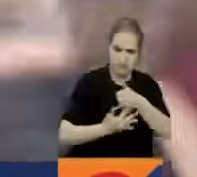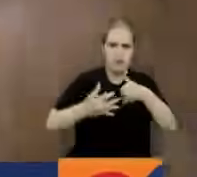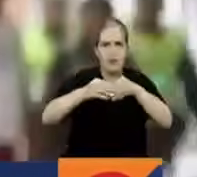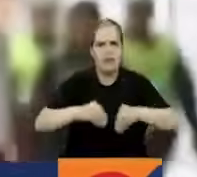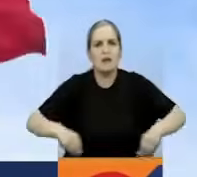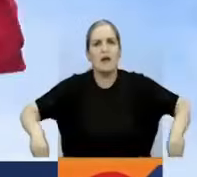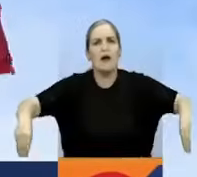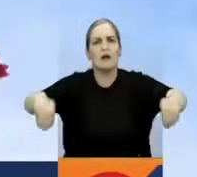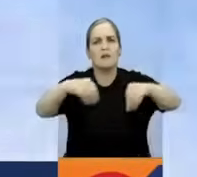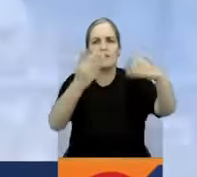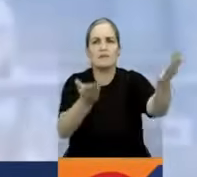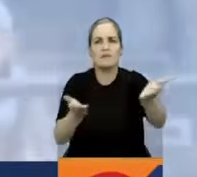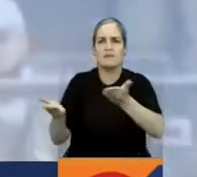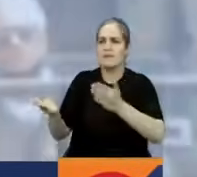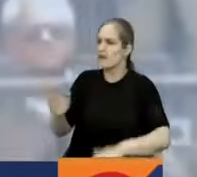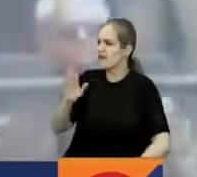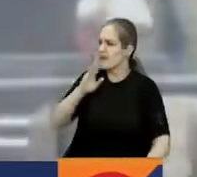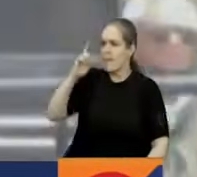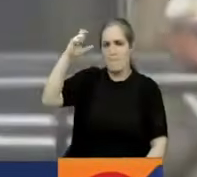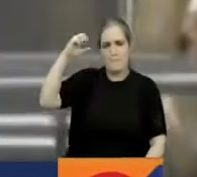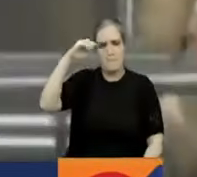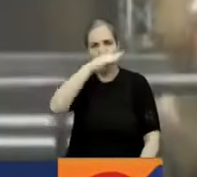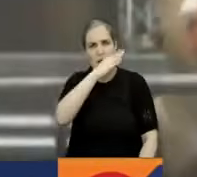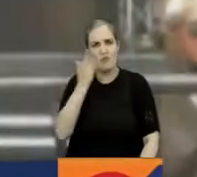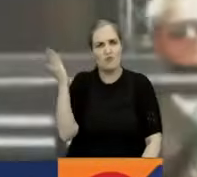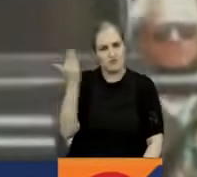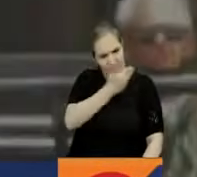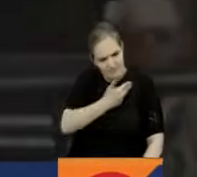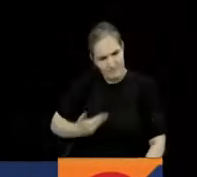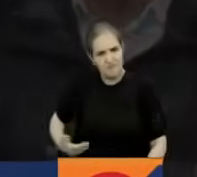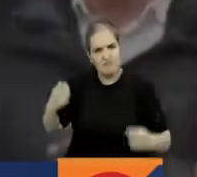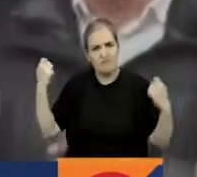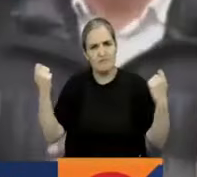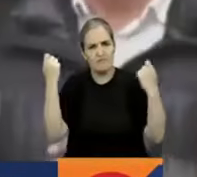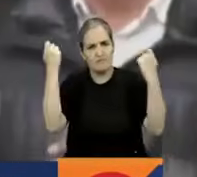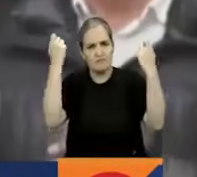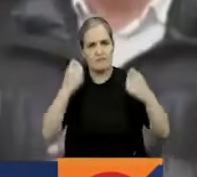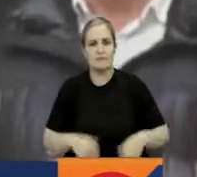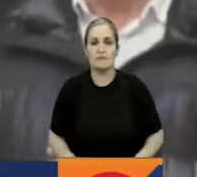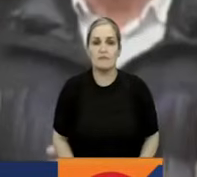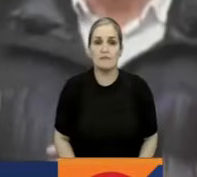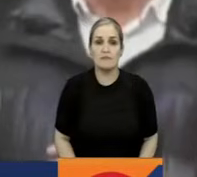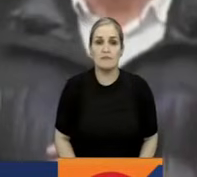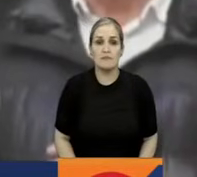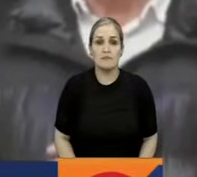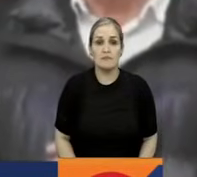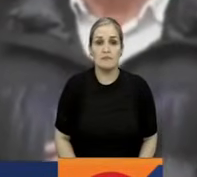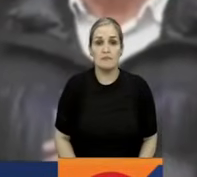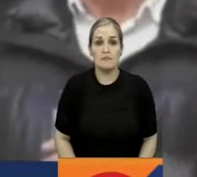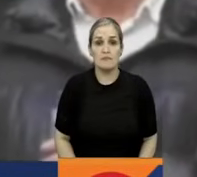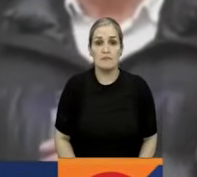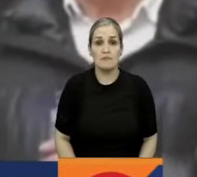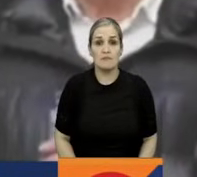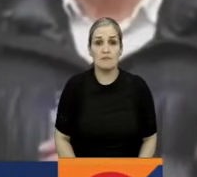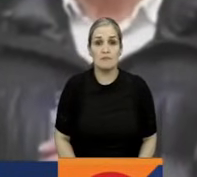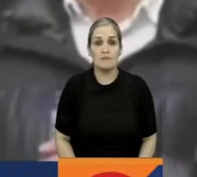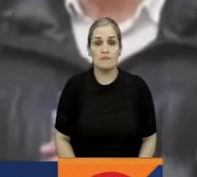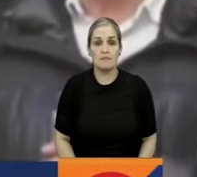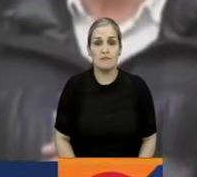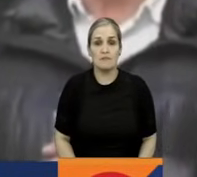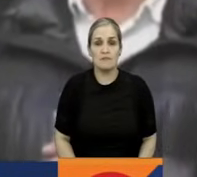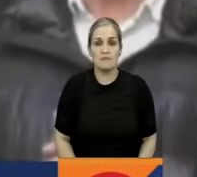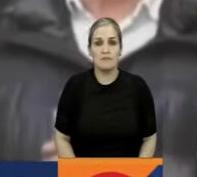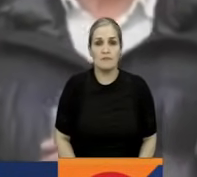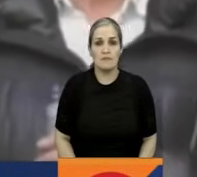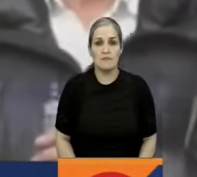Con nosotros, Petro presidente. Duque II, que hoy está aliado